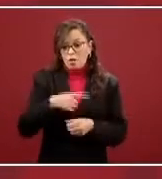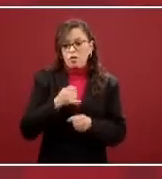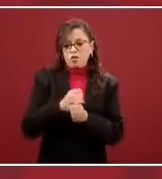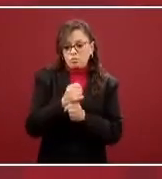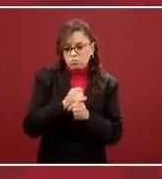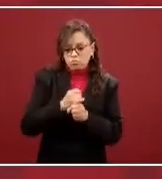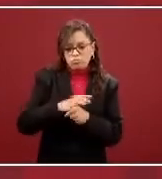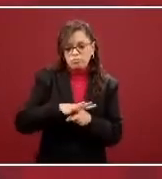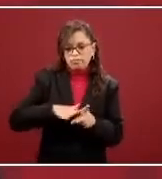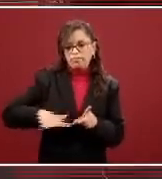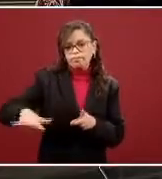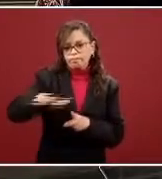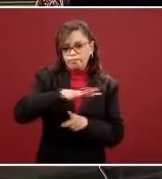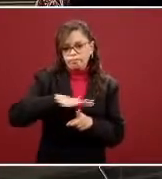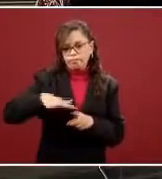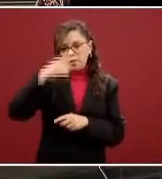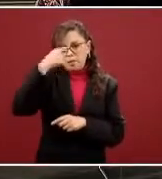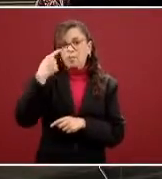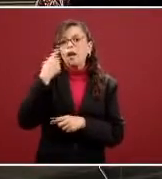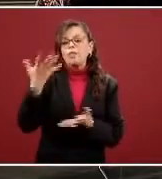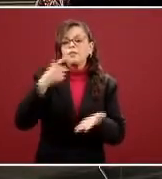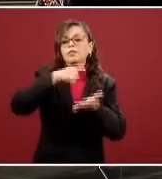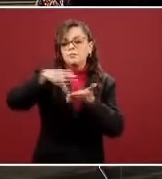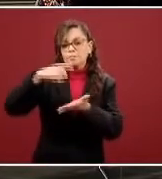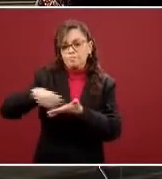mercado como comprando.